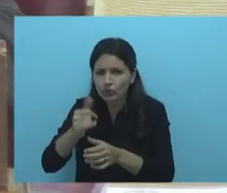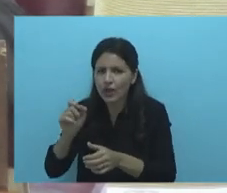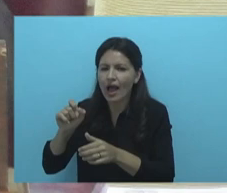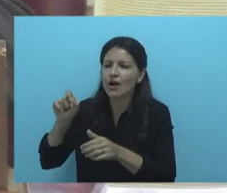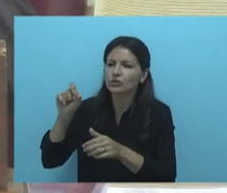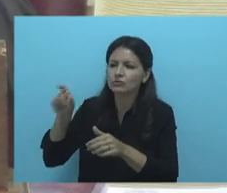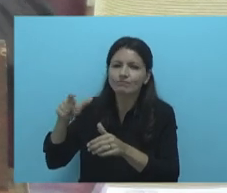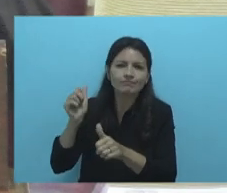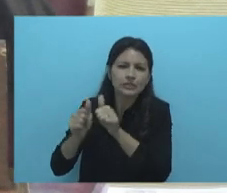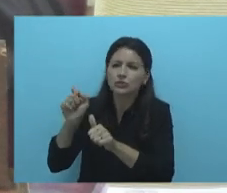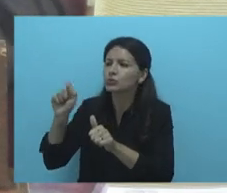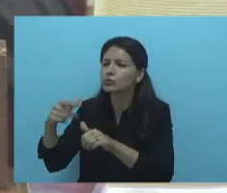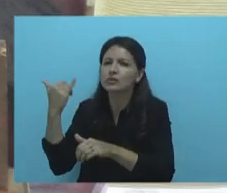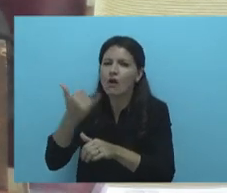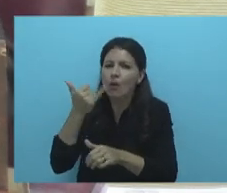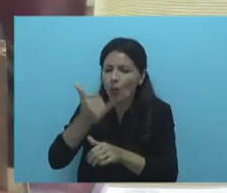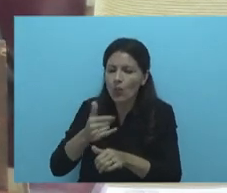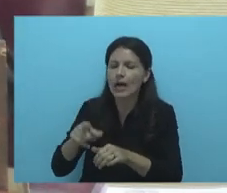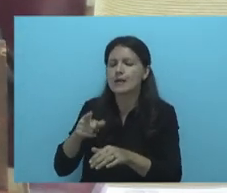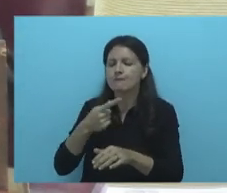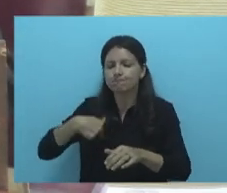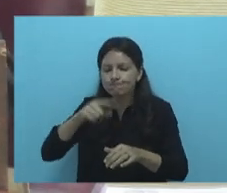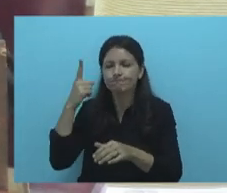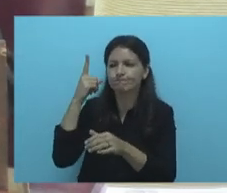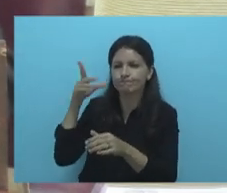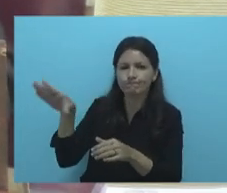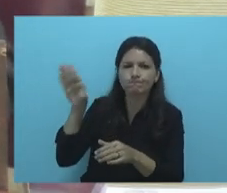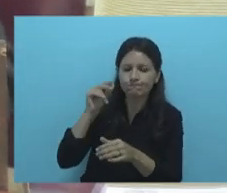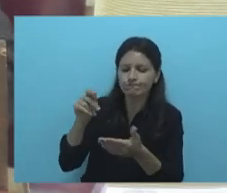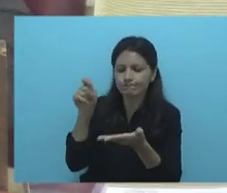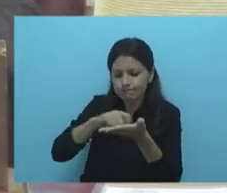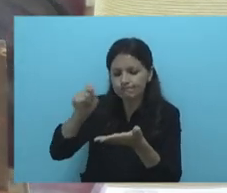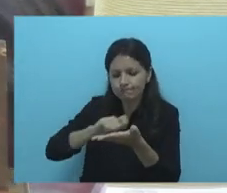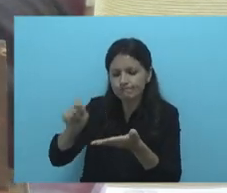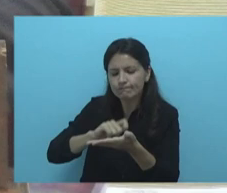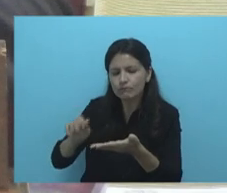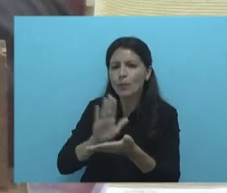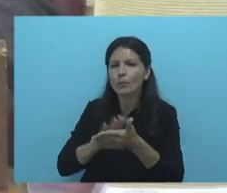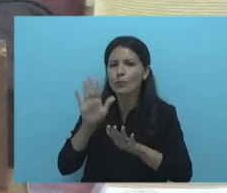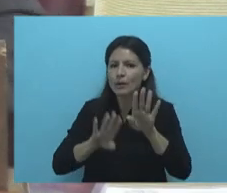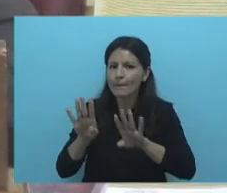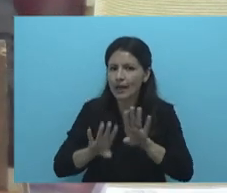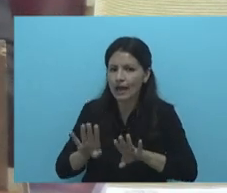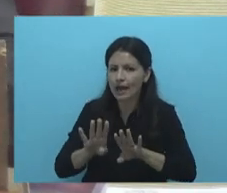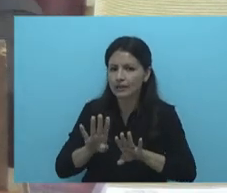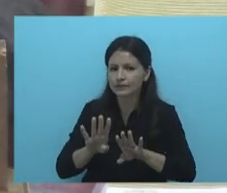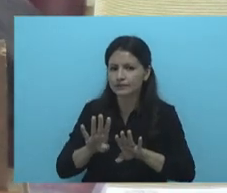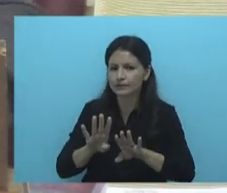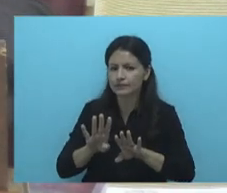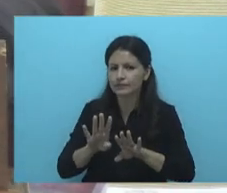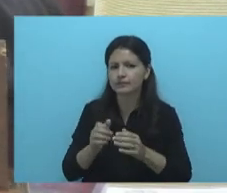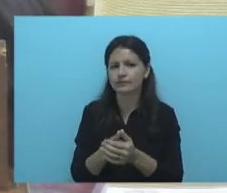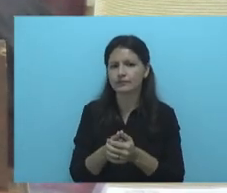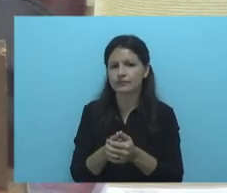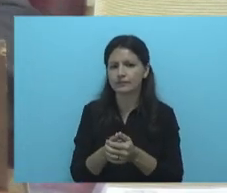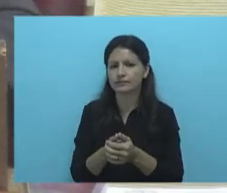esta modalidad delictiva que nos afecta a todos los santafesinos. Y eso nos llevó a presentar la